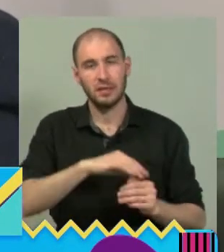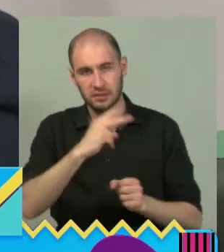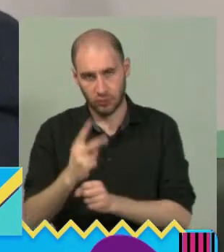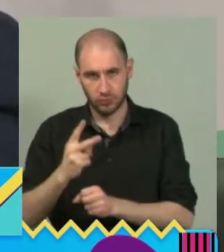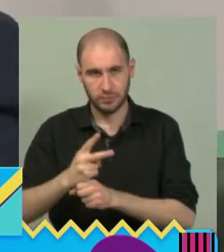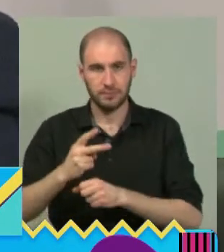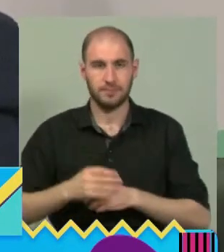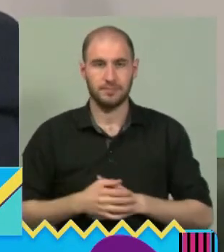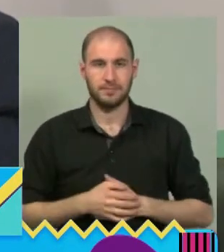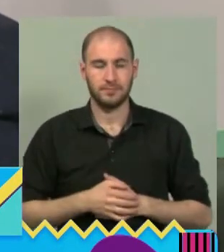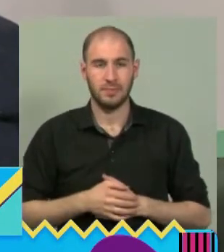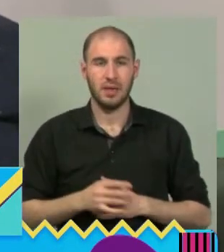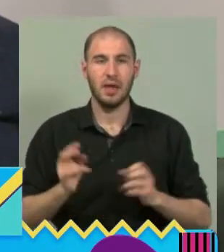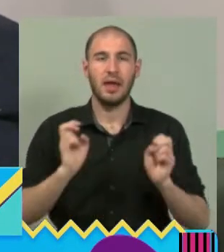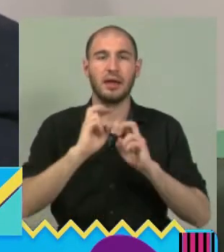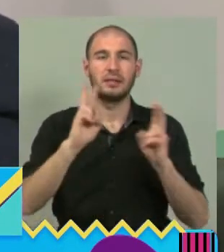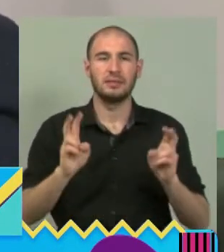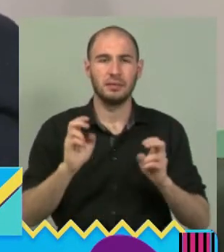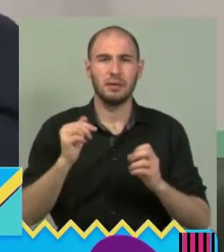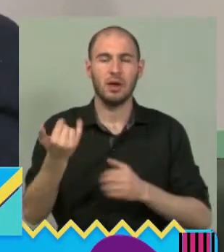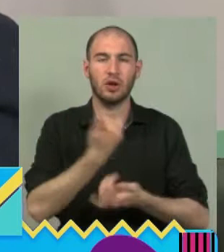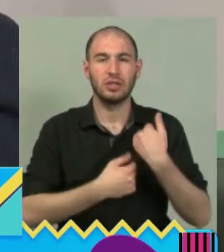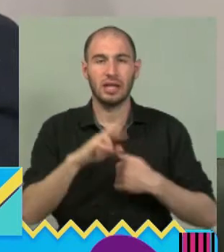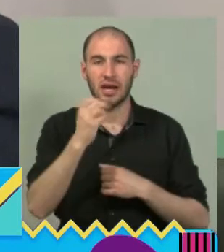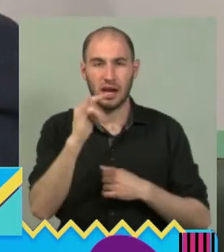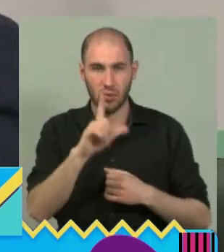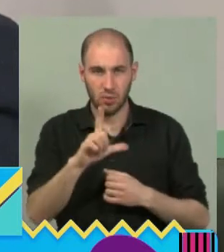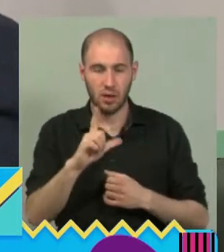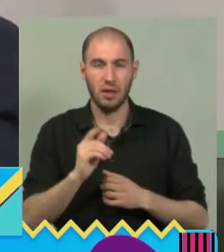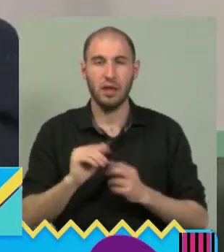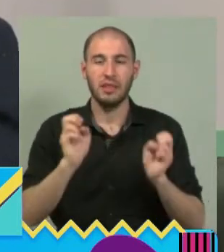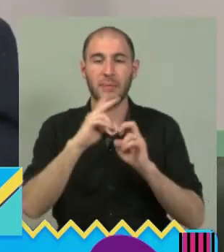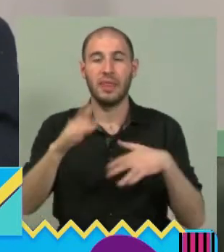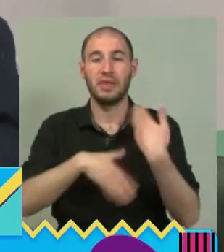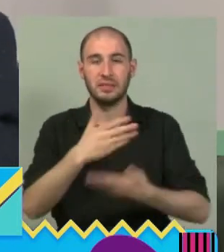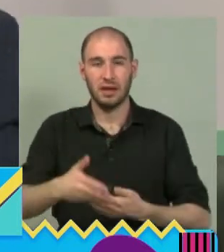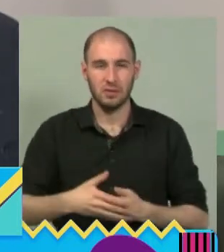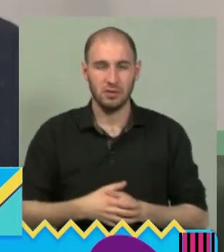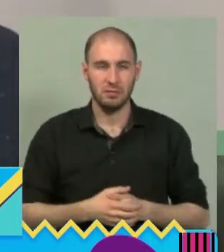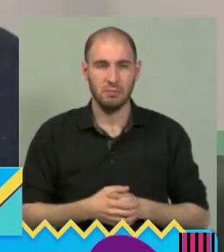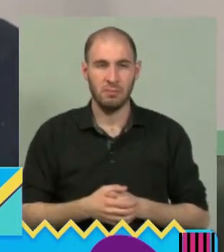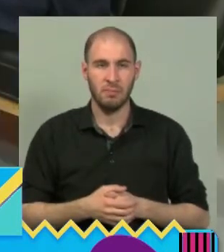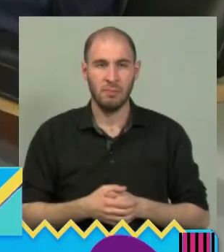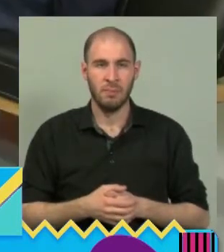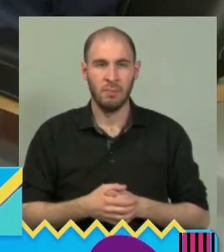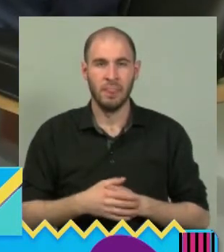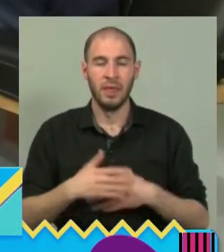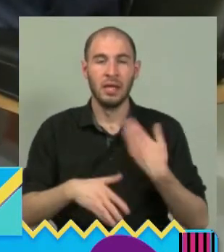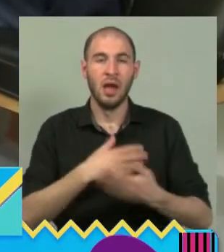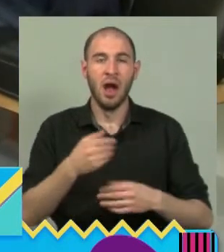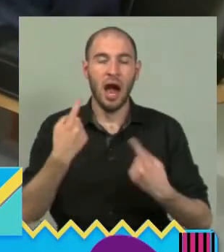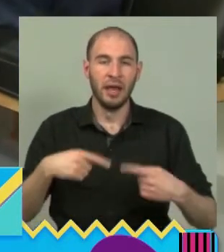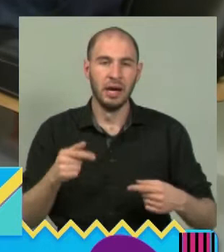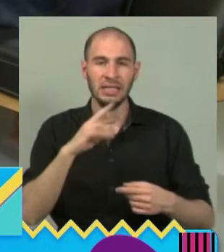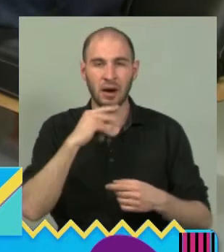lado, en referencia a lo que bien manifestaba Raúl sobre el tema del desarrollo de las actividades en